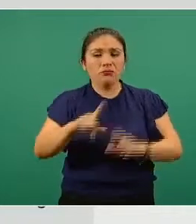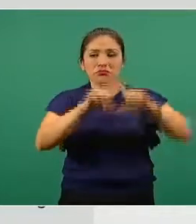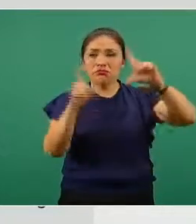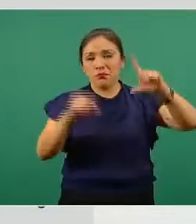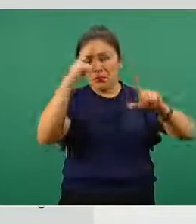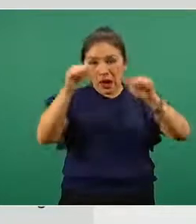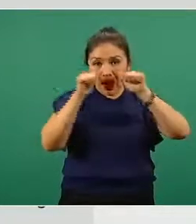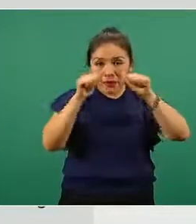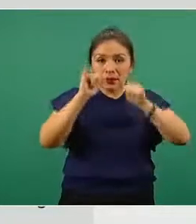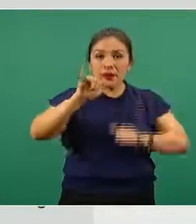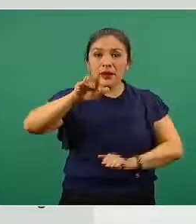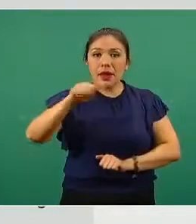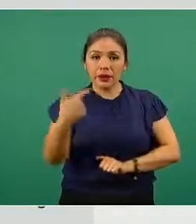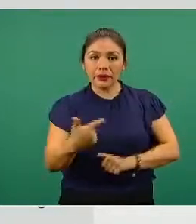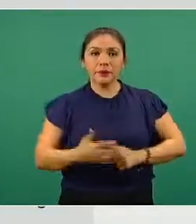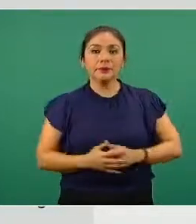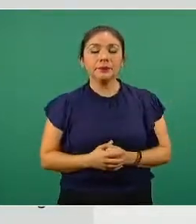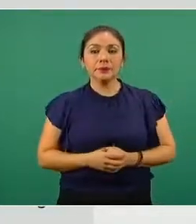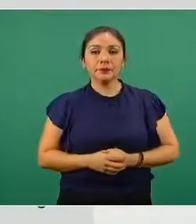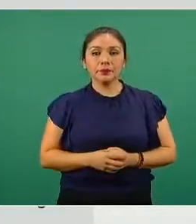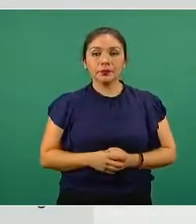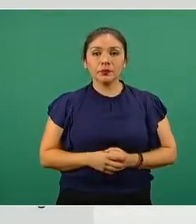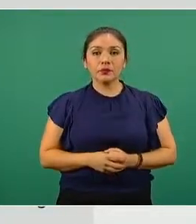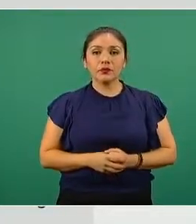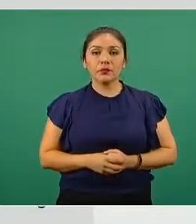IRAC. La siguiente, por favor.